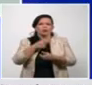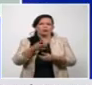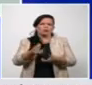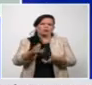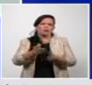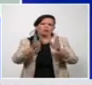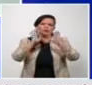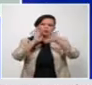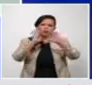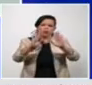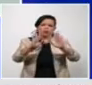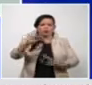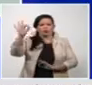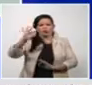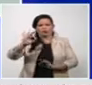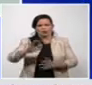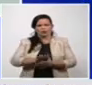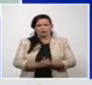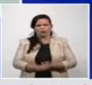población.